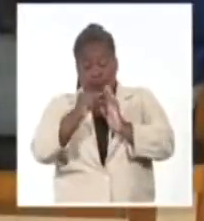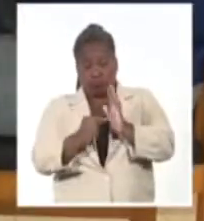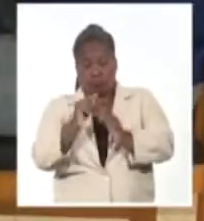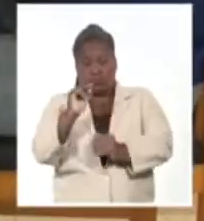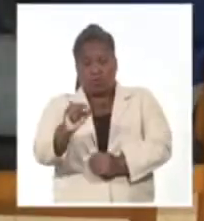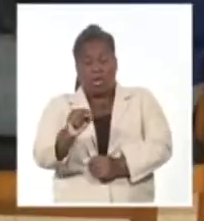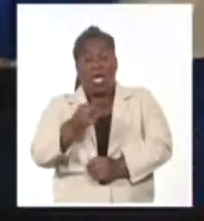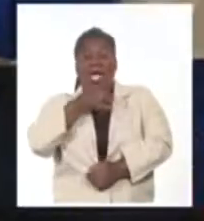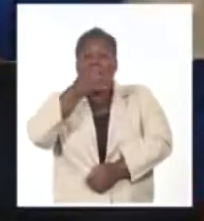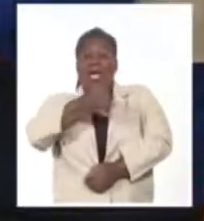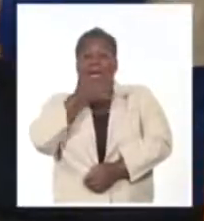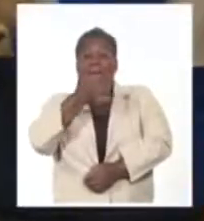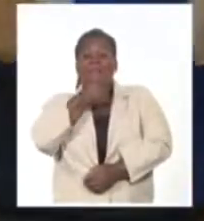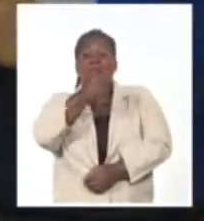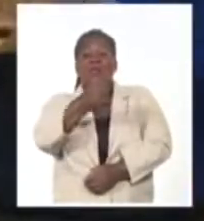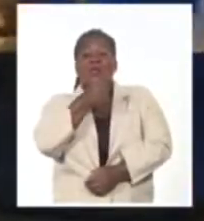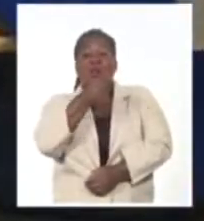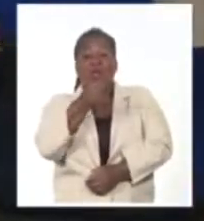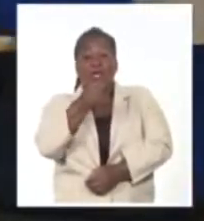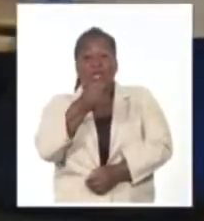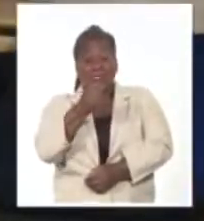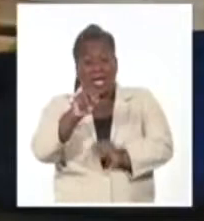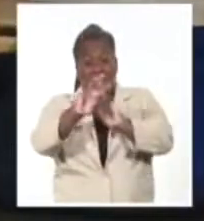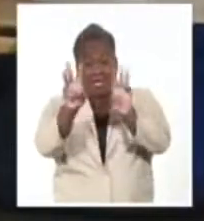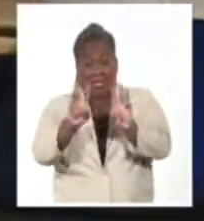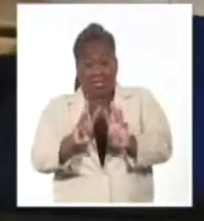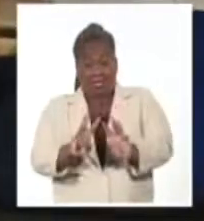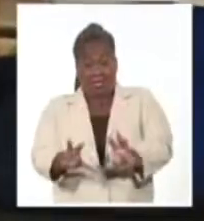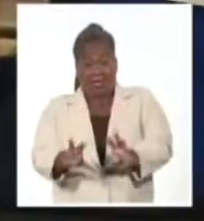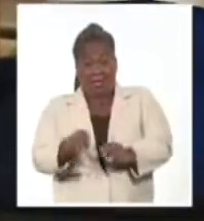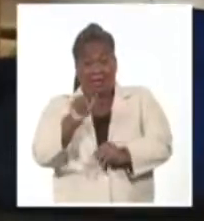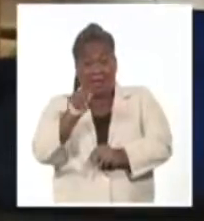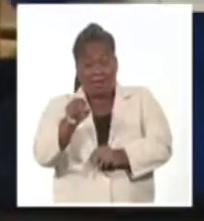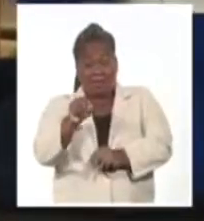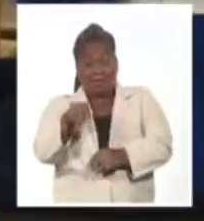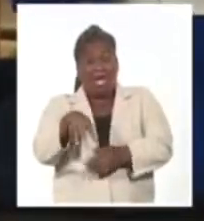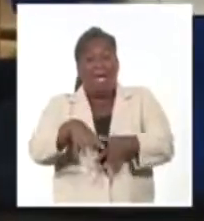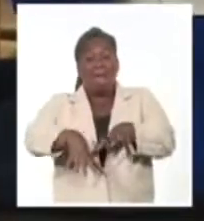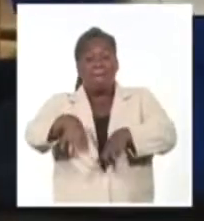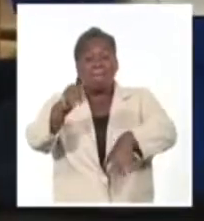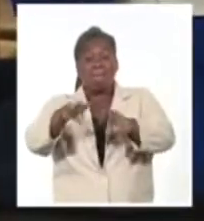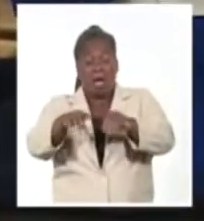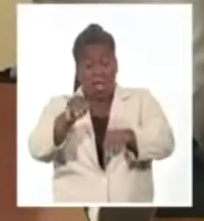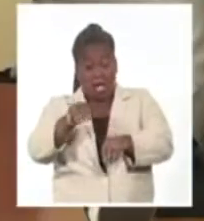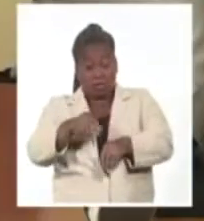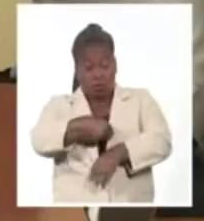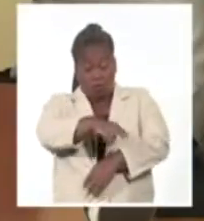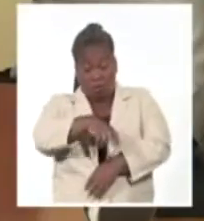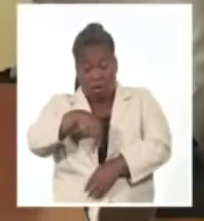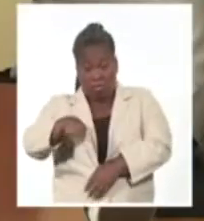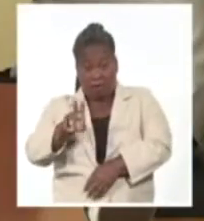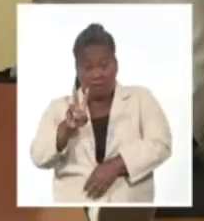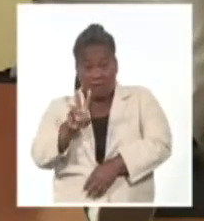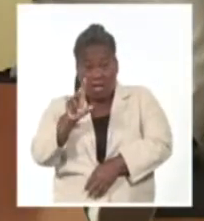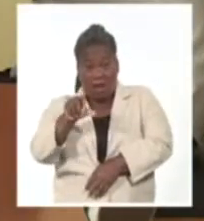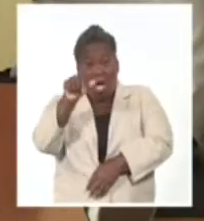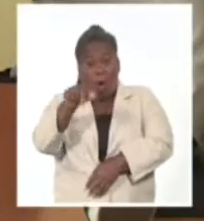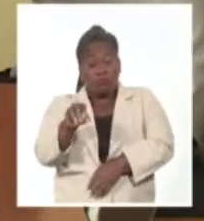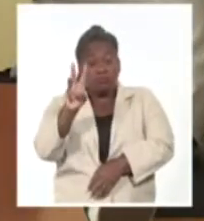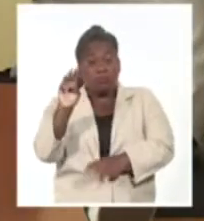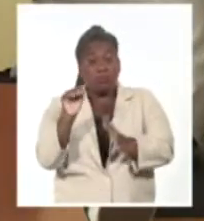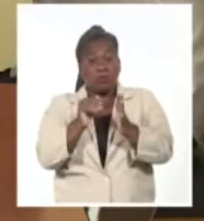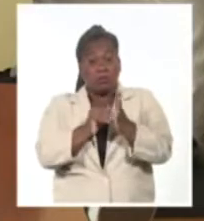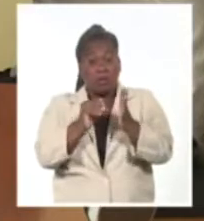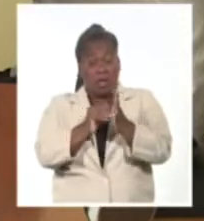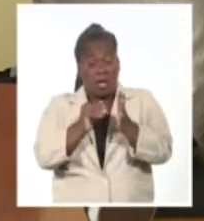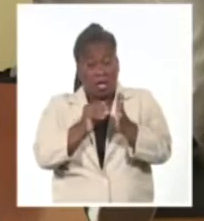informa la colega Ellen Ríos en el sitio digital HIT, en el Palacio del Ajedrez Guillermo García en Villa Clara, hoy a las 3 de la tarde se enfrentarán